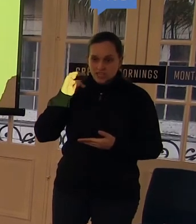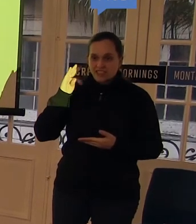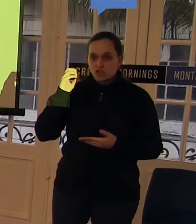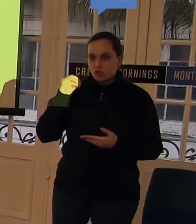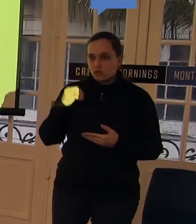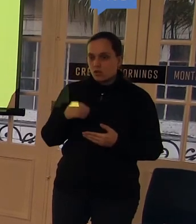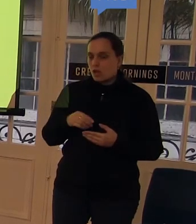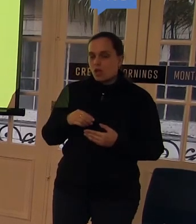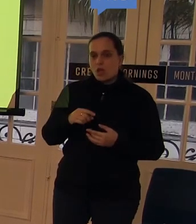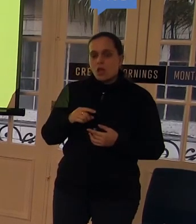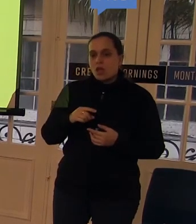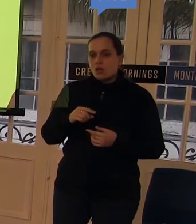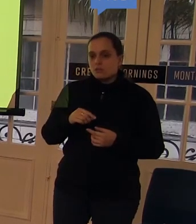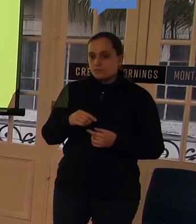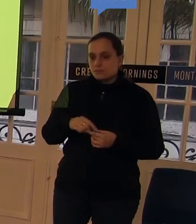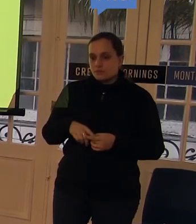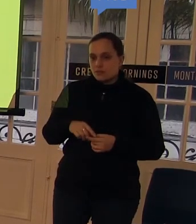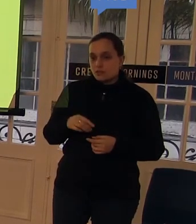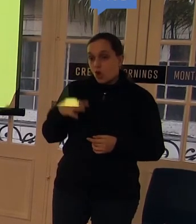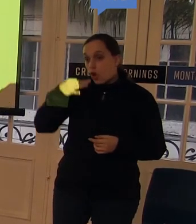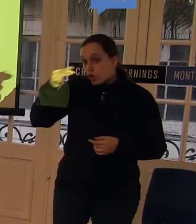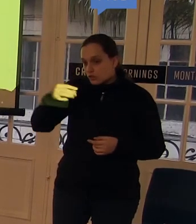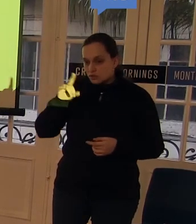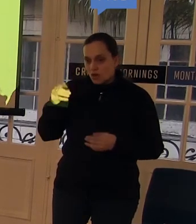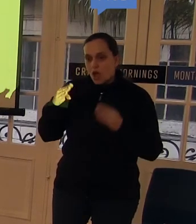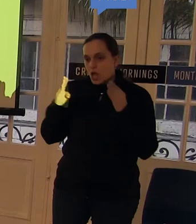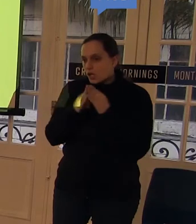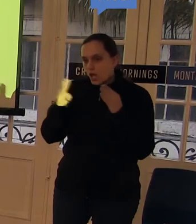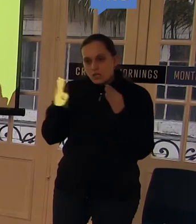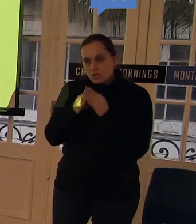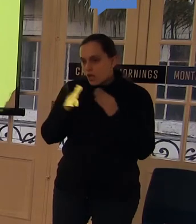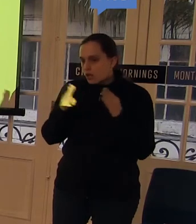casas, nunca empiecen a trabajar en arte final